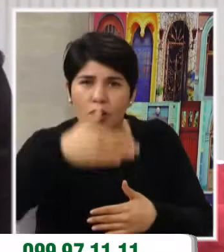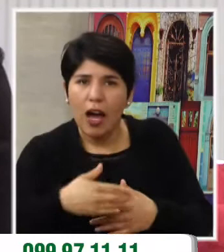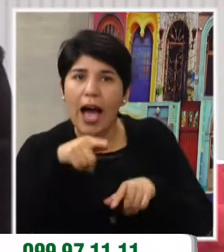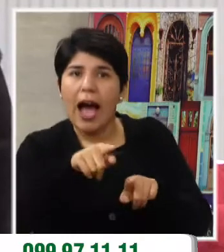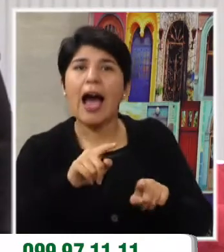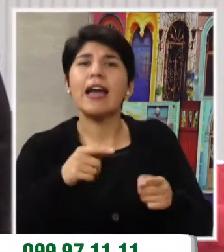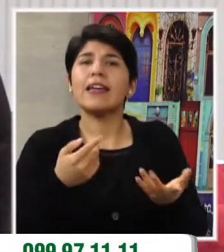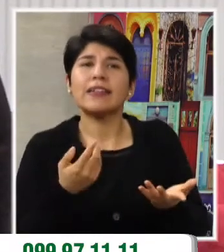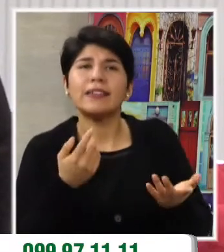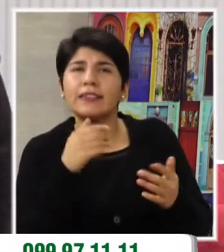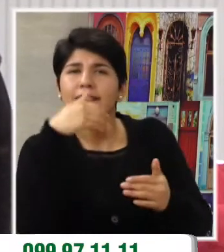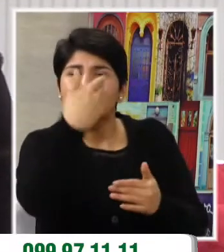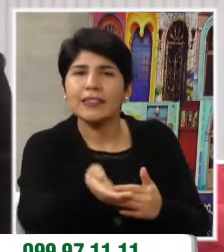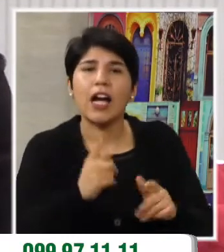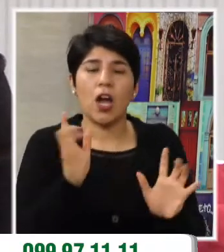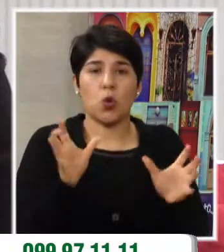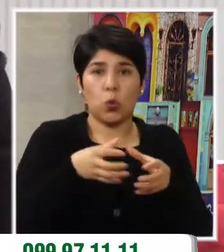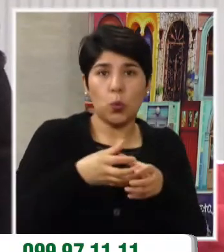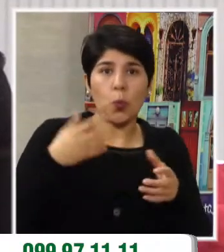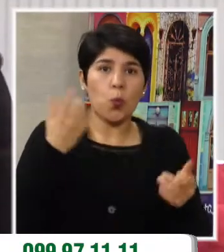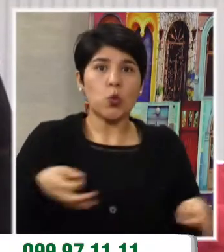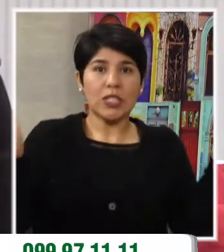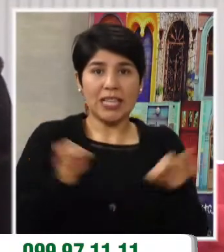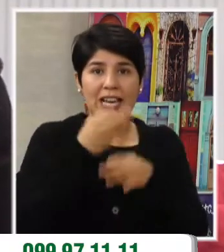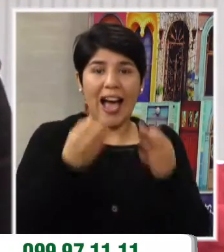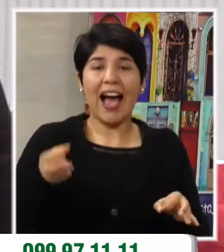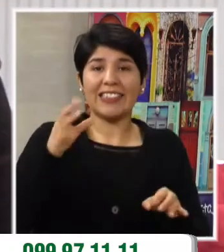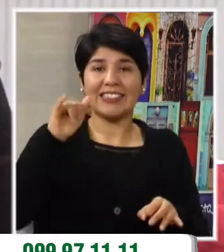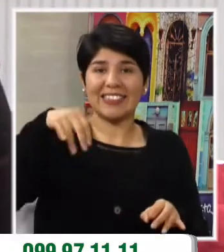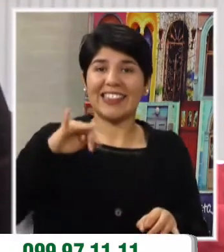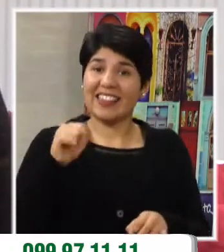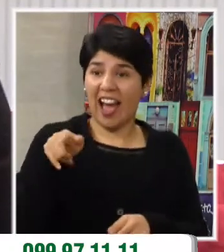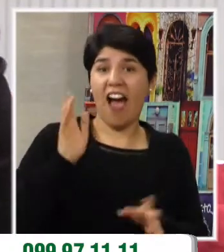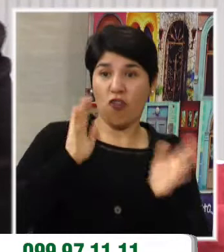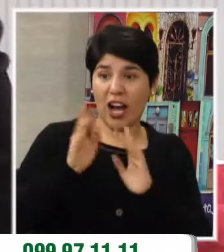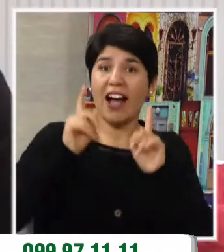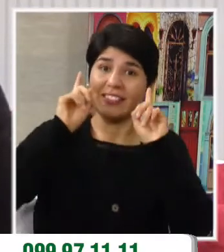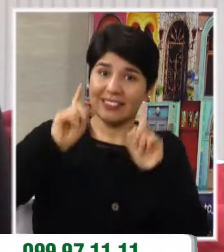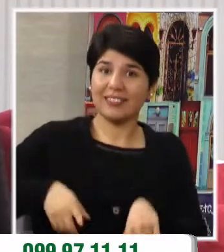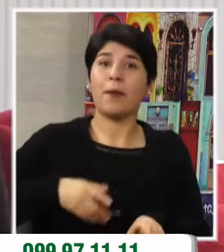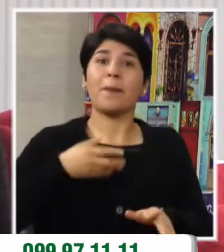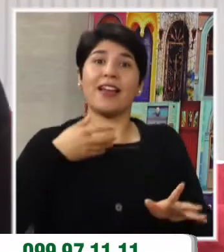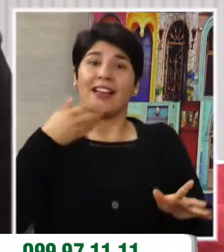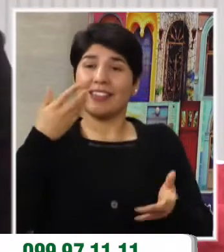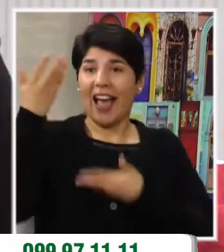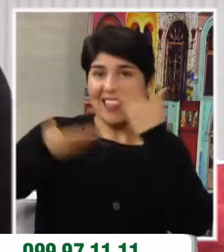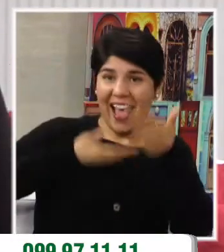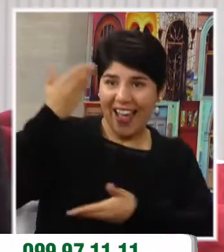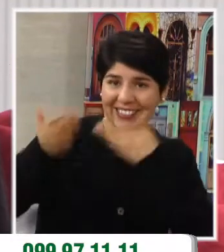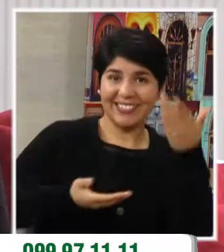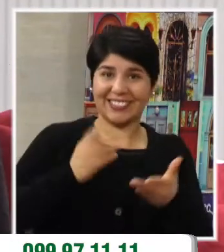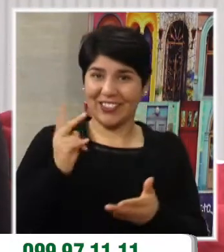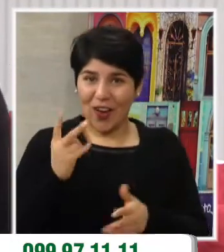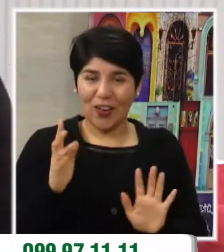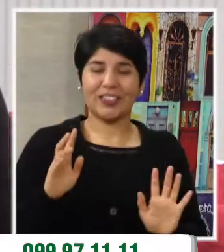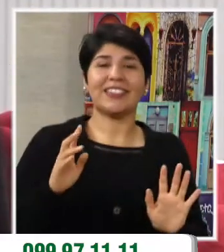actuación de su amanecer de cynthia que cintia es nuestra abogada también en la oficina además de estos cantantes son todos muy